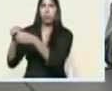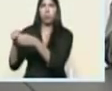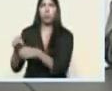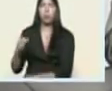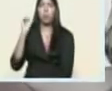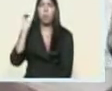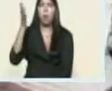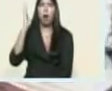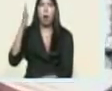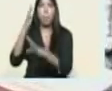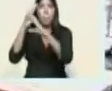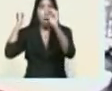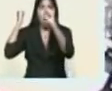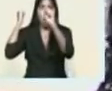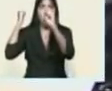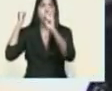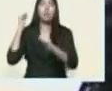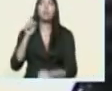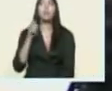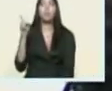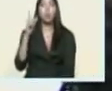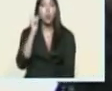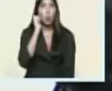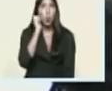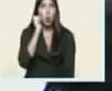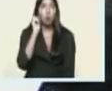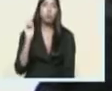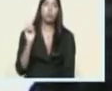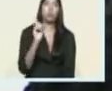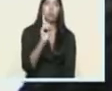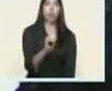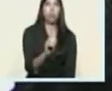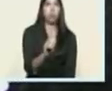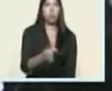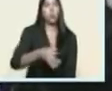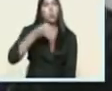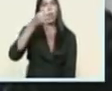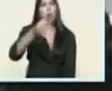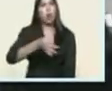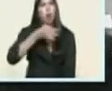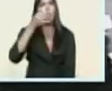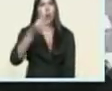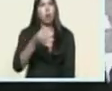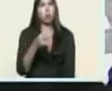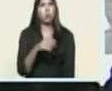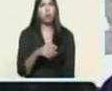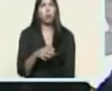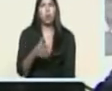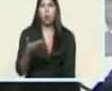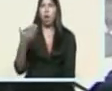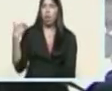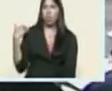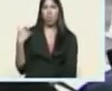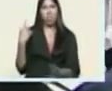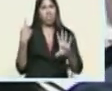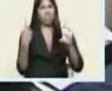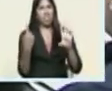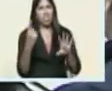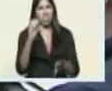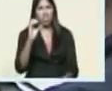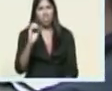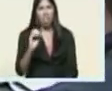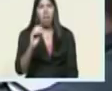de la embajadora ante Naciones Unidas por parte del gobierno de Estados Unidos no se había visto, yo digo, en 60 años en la ONU.